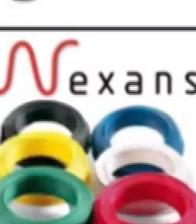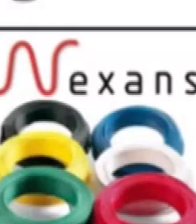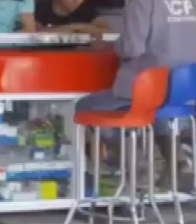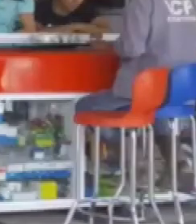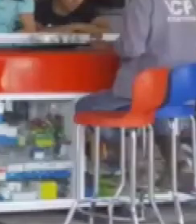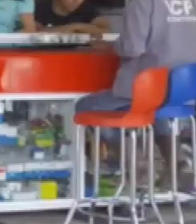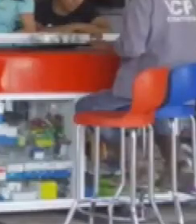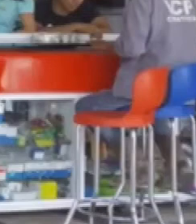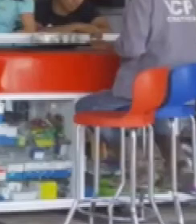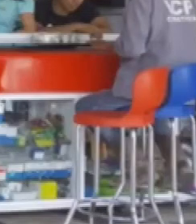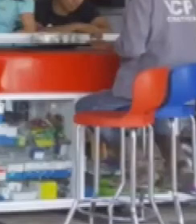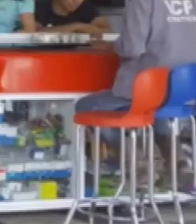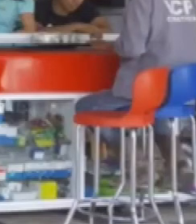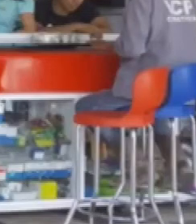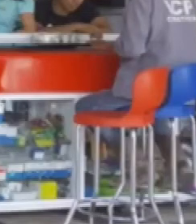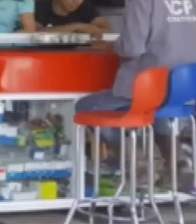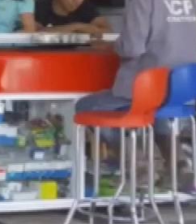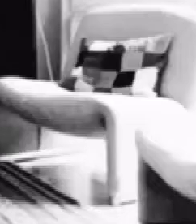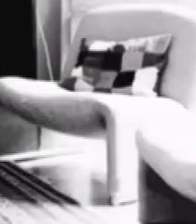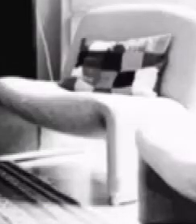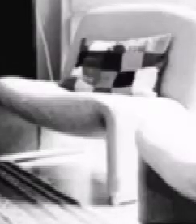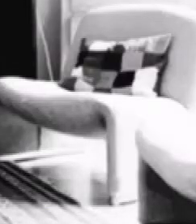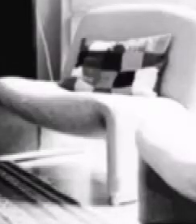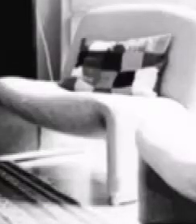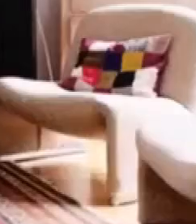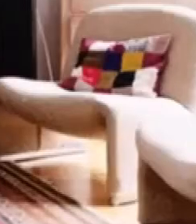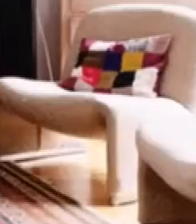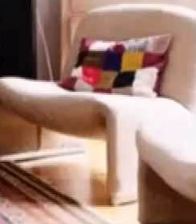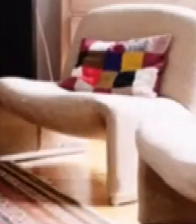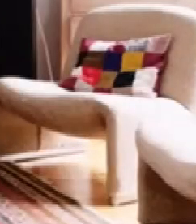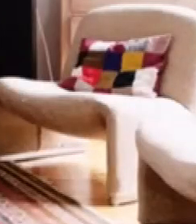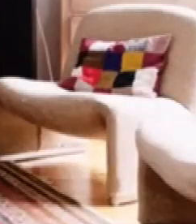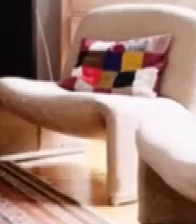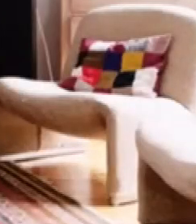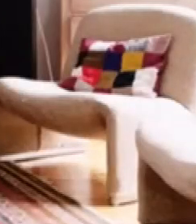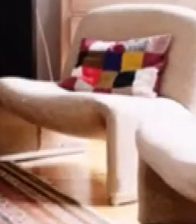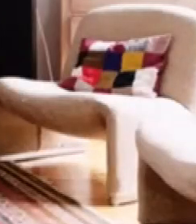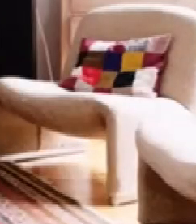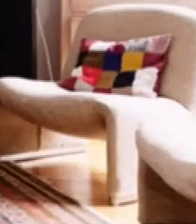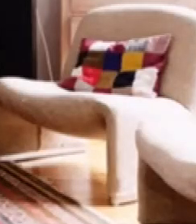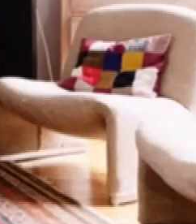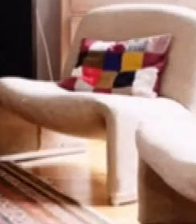calidad. En materiales eléctricos. Electrofer, ilumina tu vida.